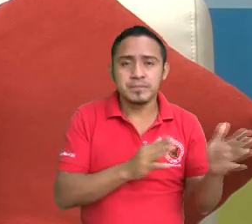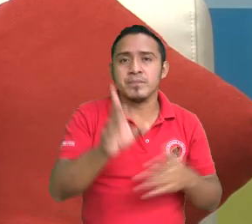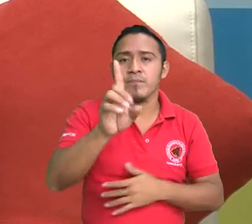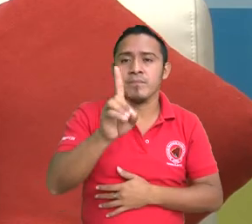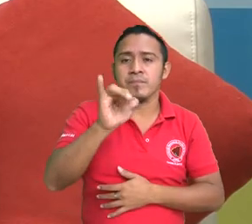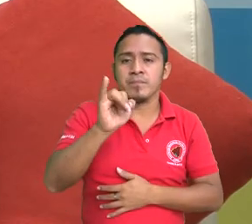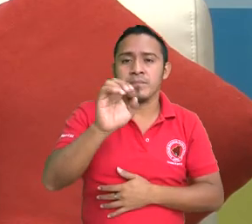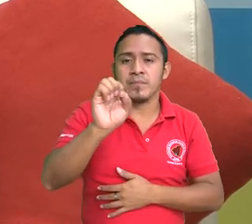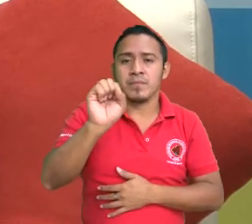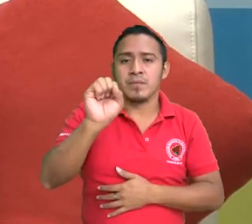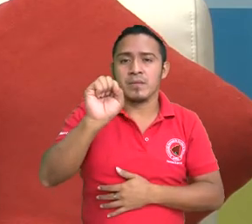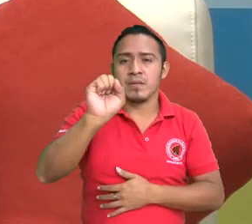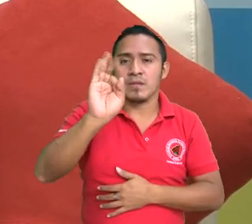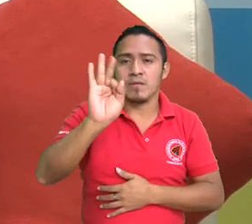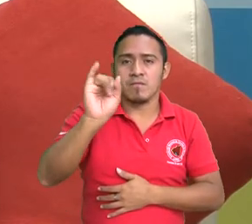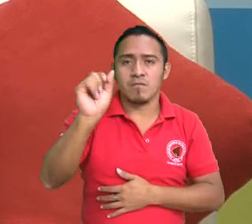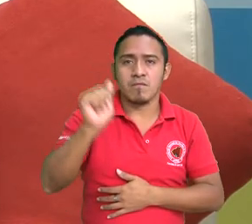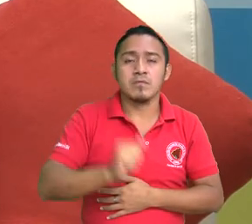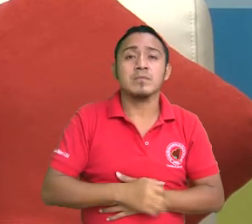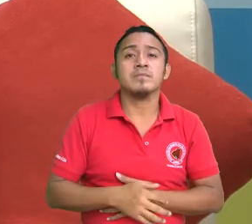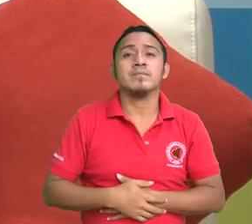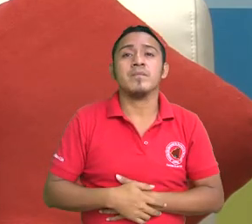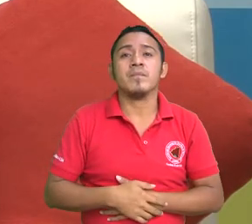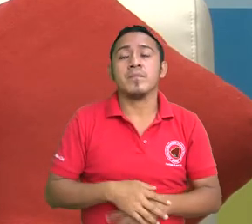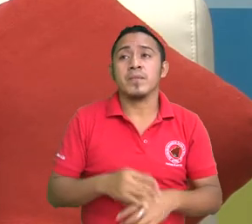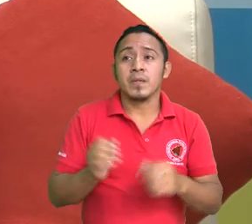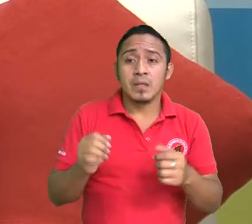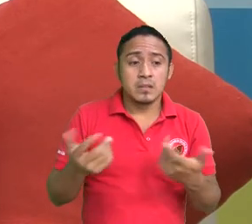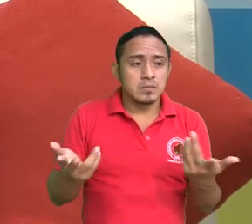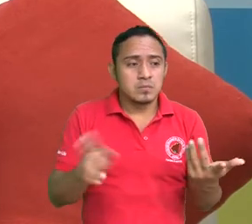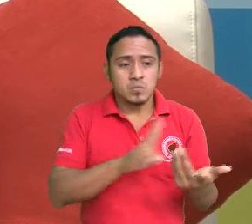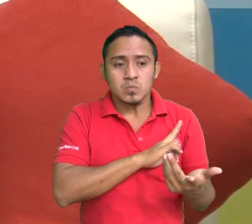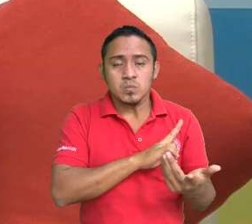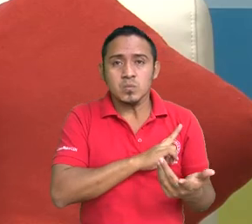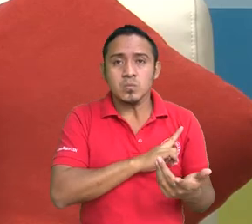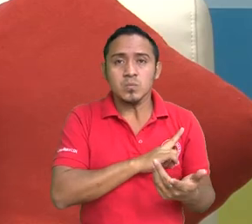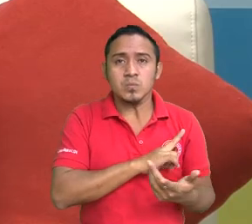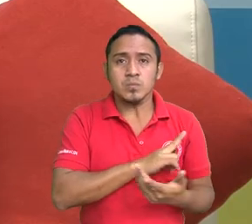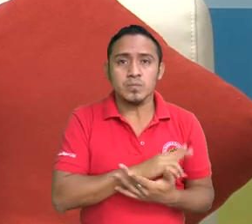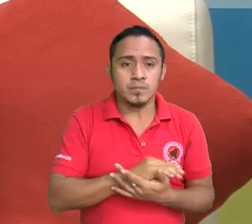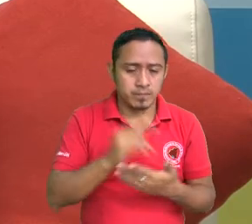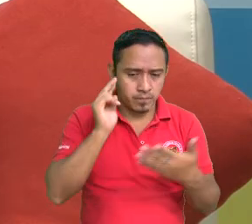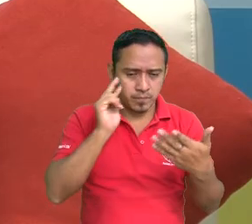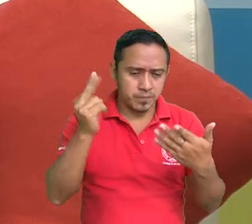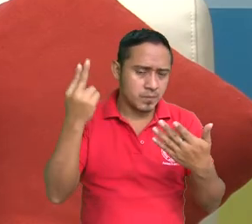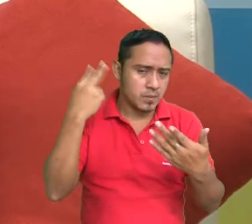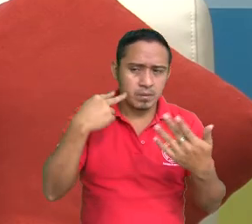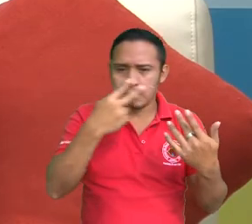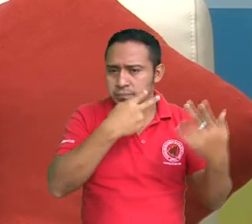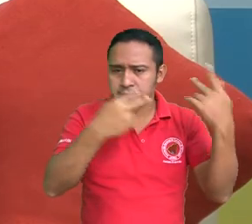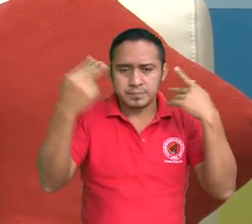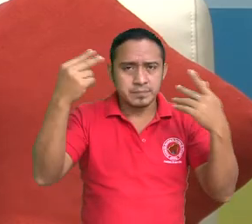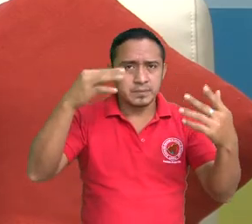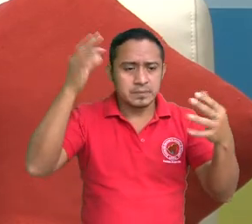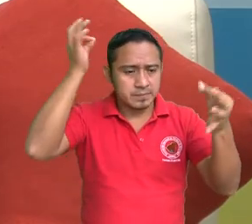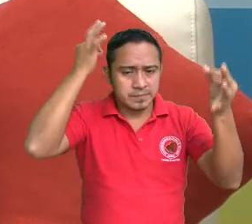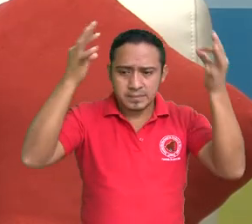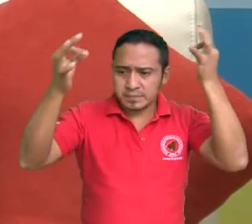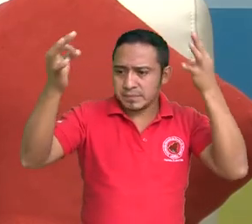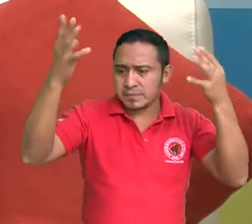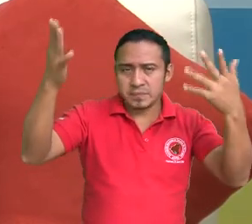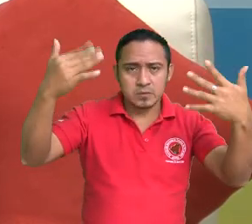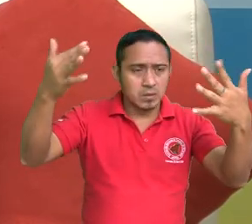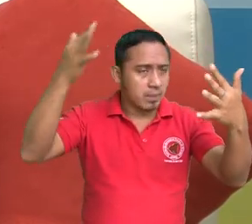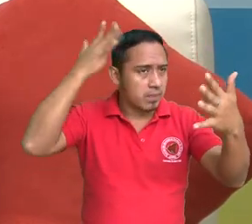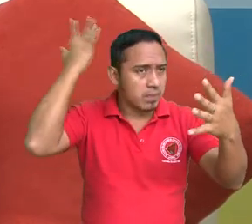difusa del cuero cabelludo, o sea que no tiene... se ven las áreas que están esparcidas sin